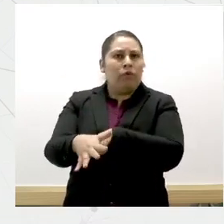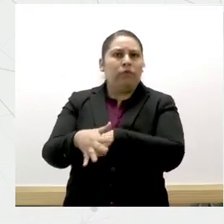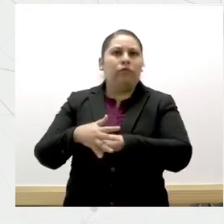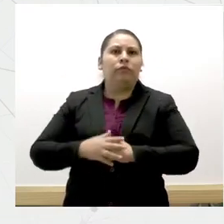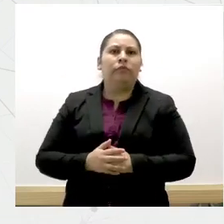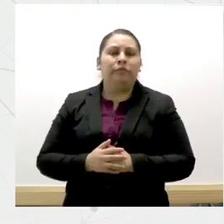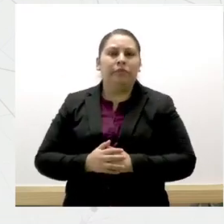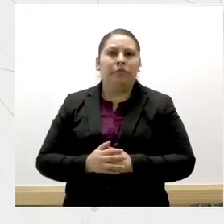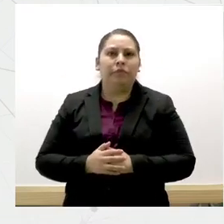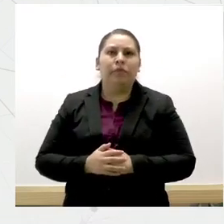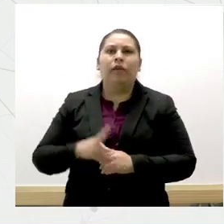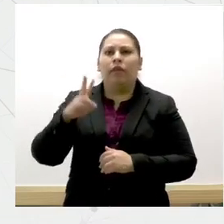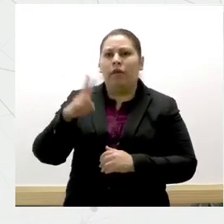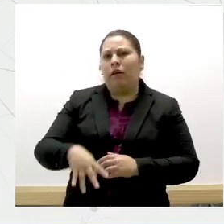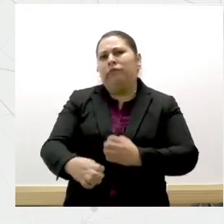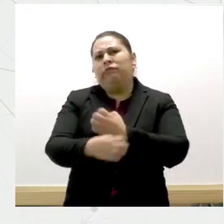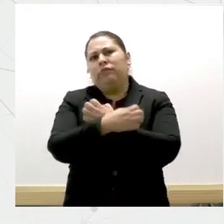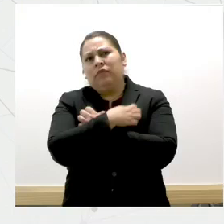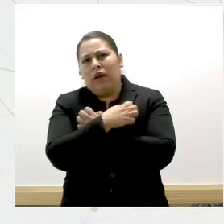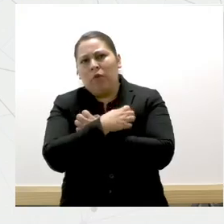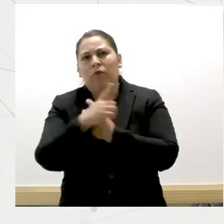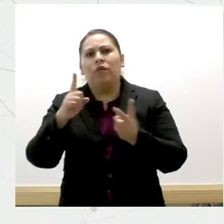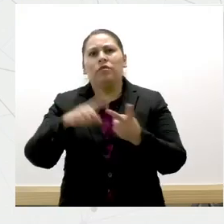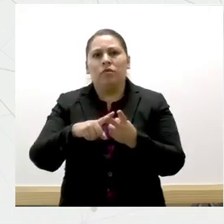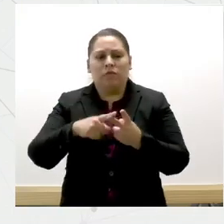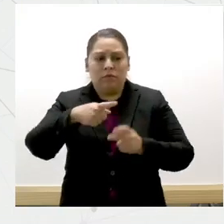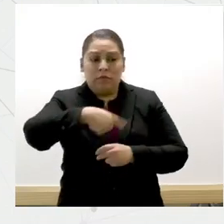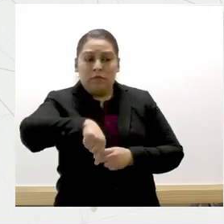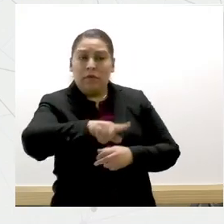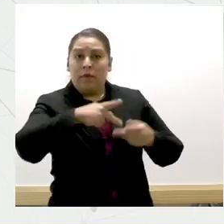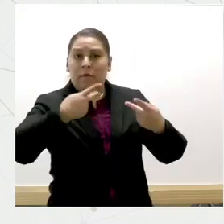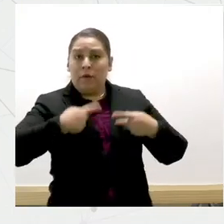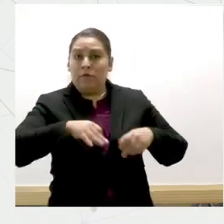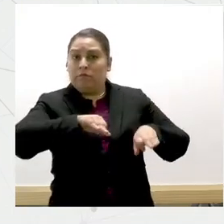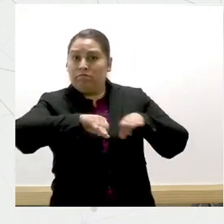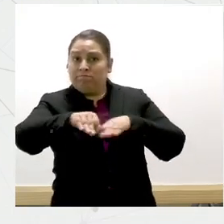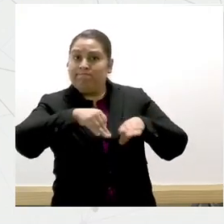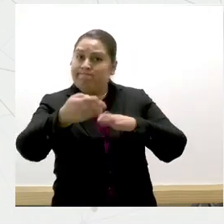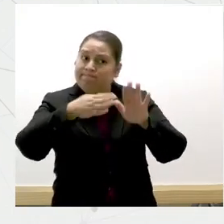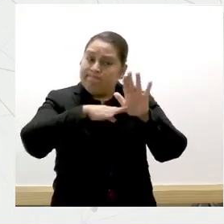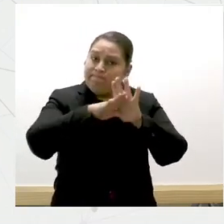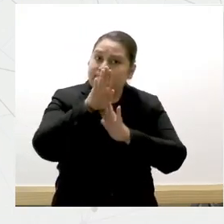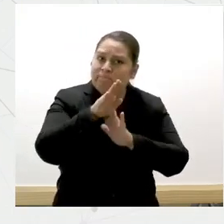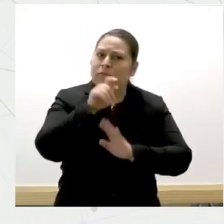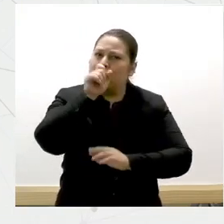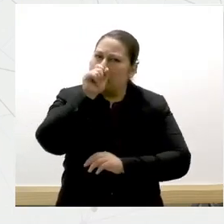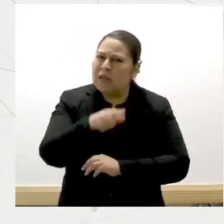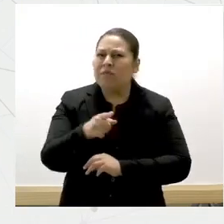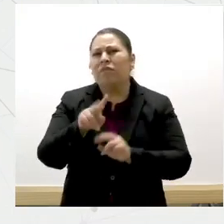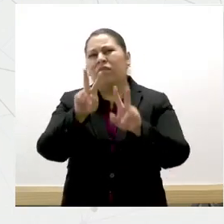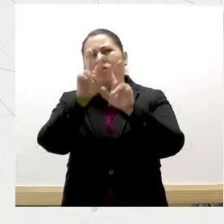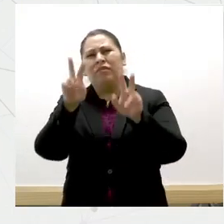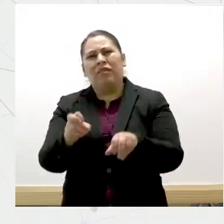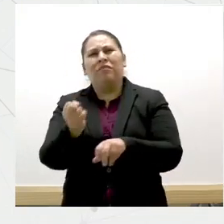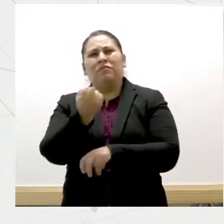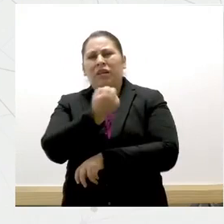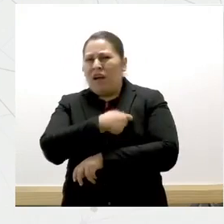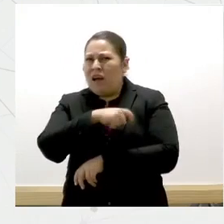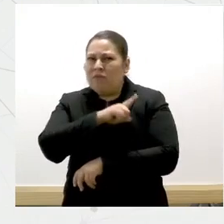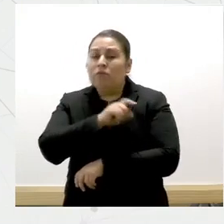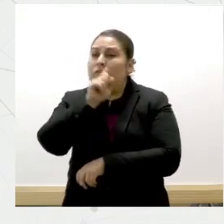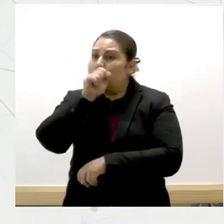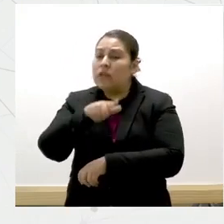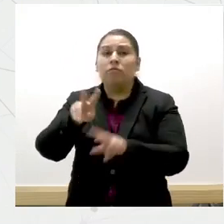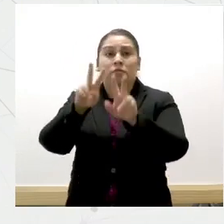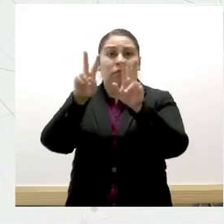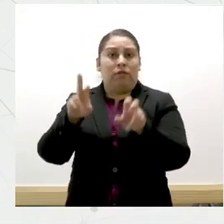críticas, educación, formación profesional, temas como pueden ser sanidad, fuerzas de seguridad, la justicia de las que les hablaba, ¿no?